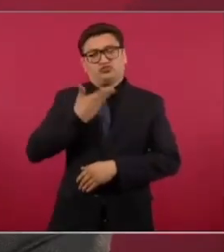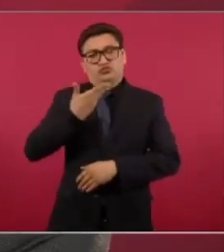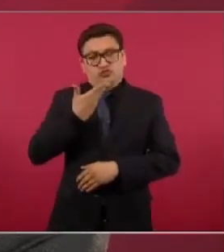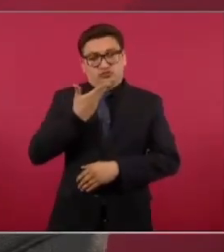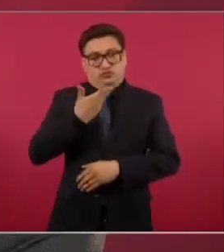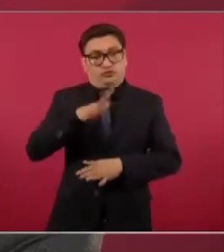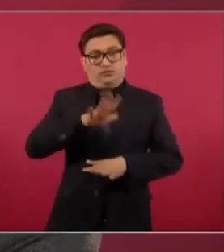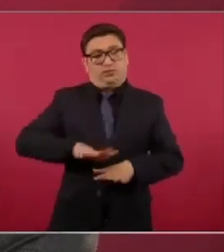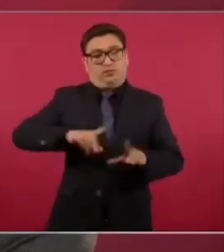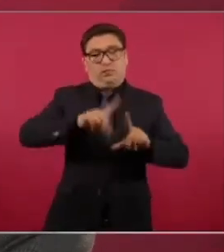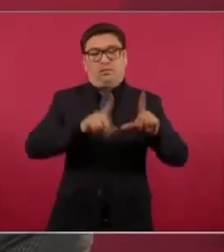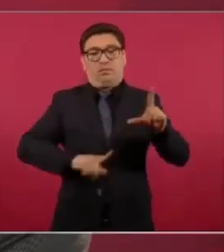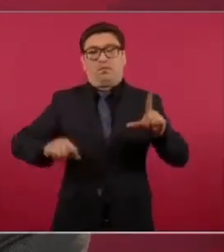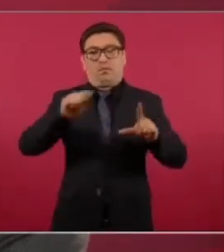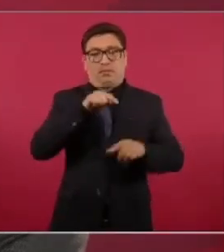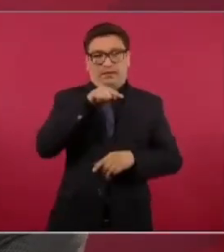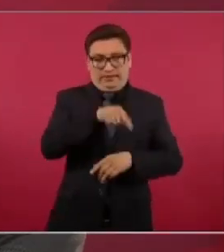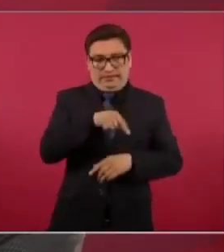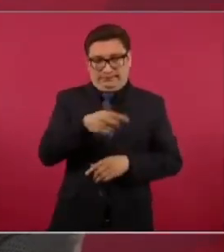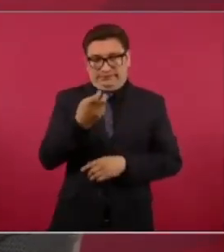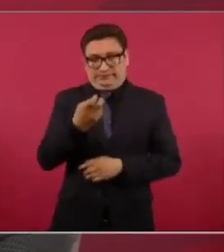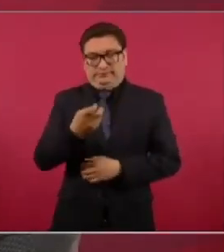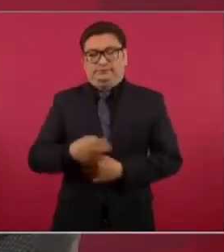en el país.